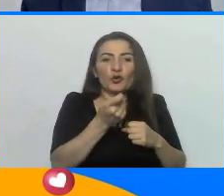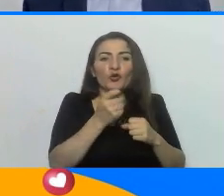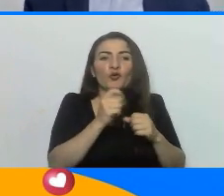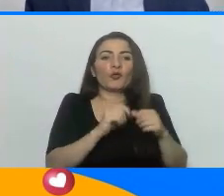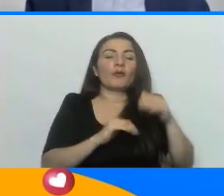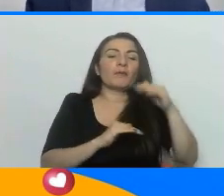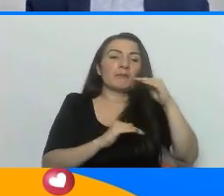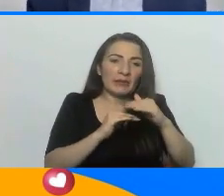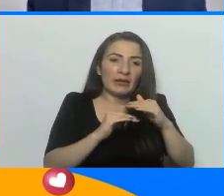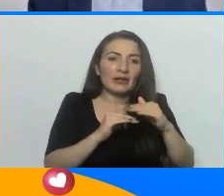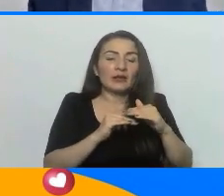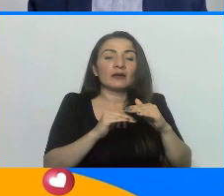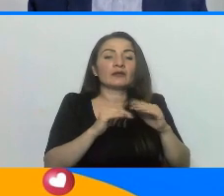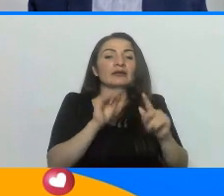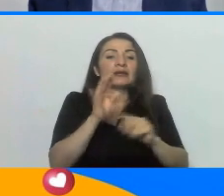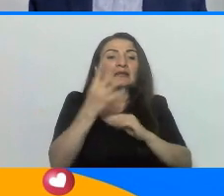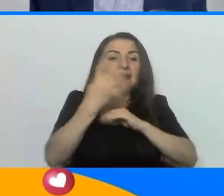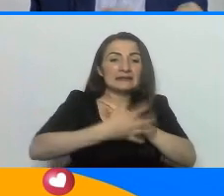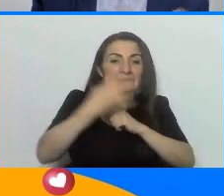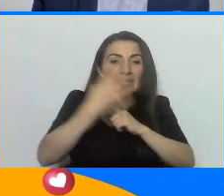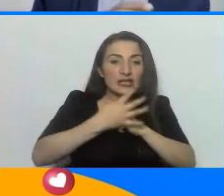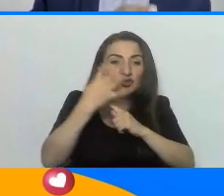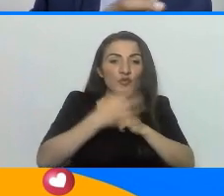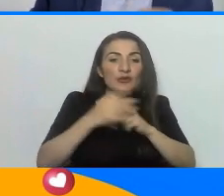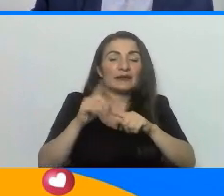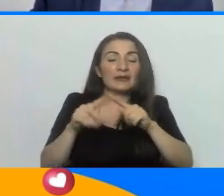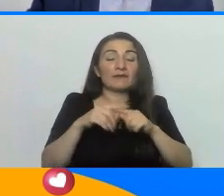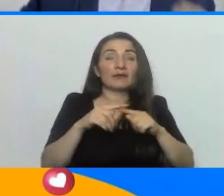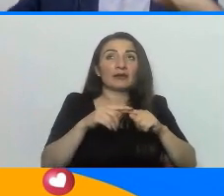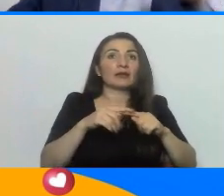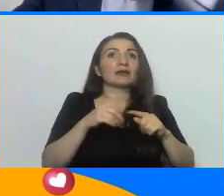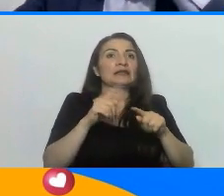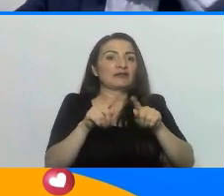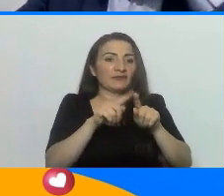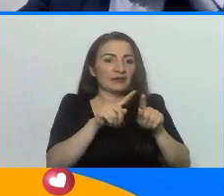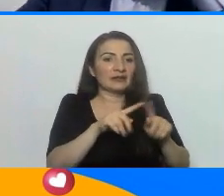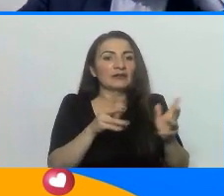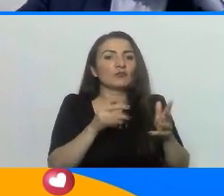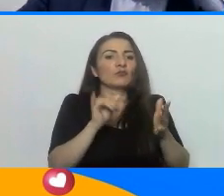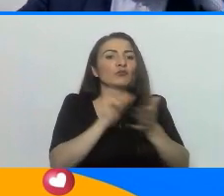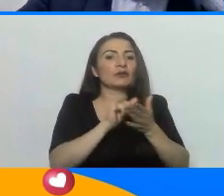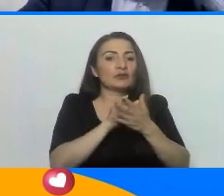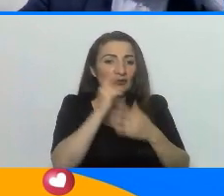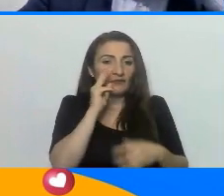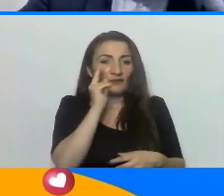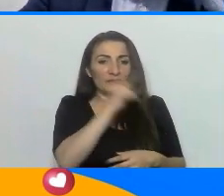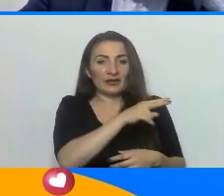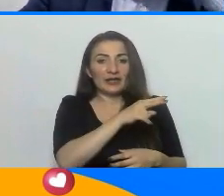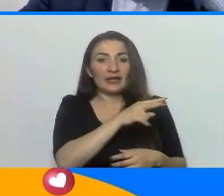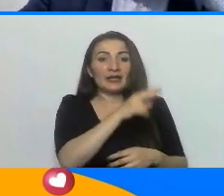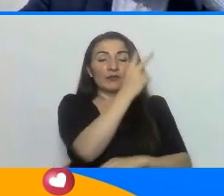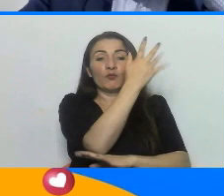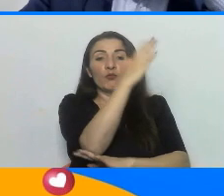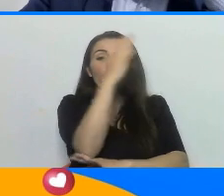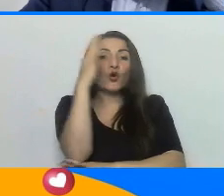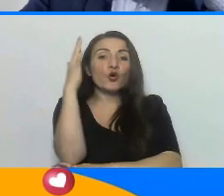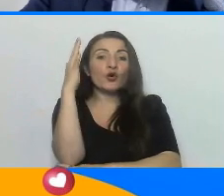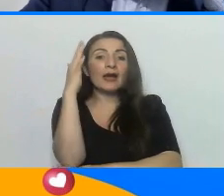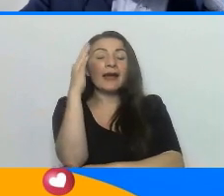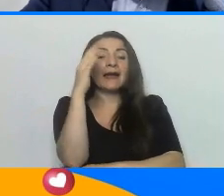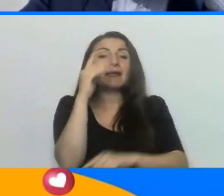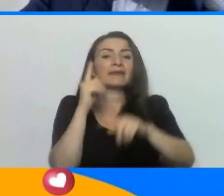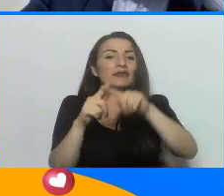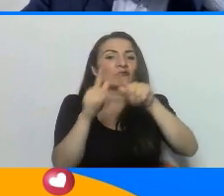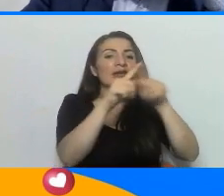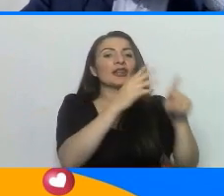frío, que las estaciones ya se logran diferenciar entre el invierno, el otoño y la primavera. Por eso ustedes ven aquí, ese es un bosque templado, van a ver árboles de